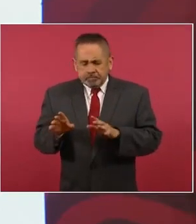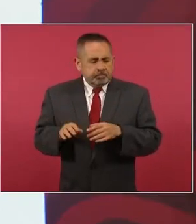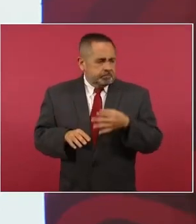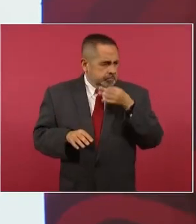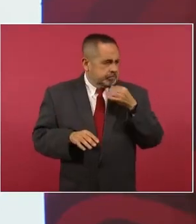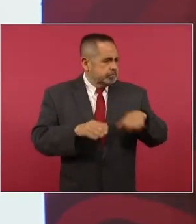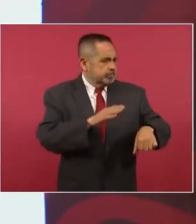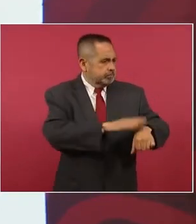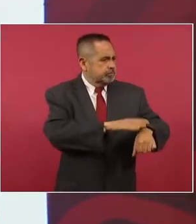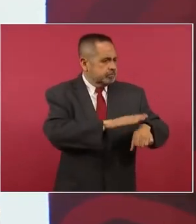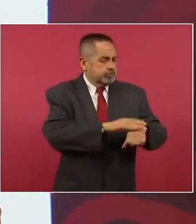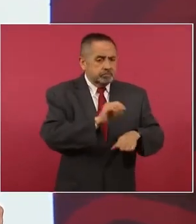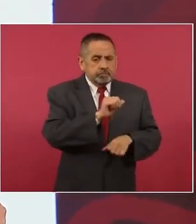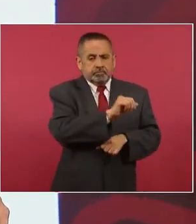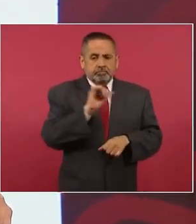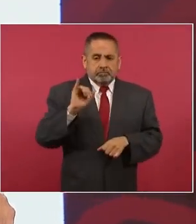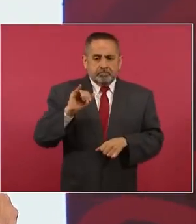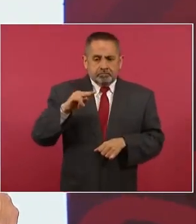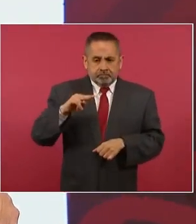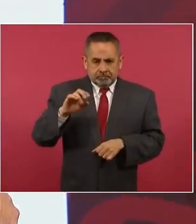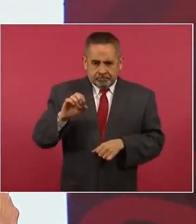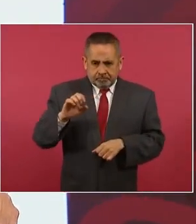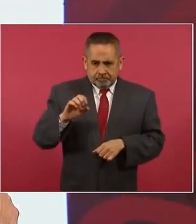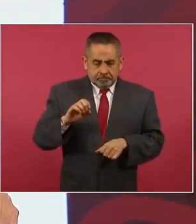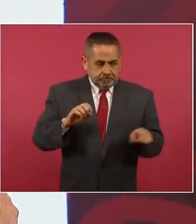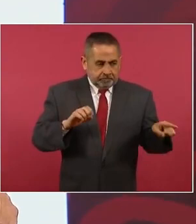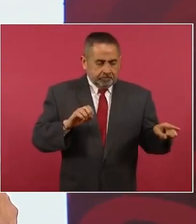si hay una anomalía, que no la había, ¿eh?